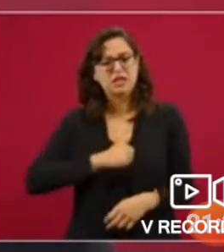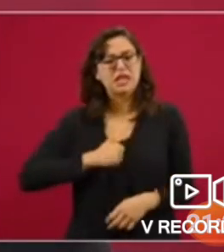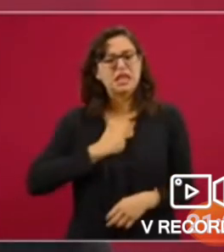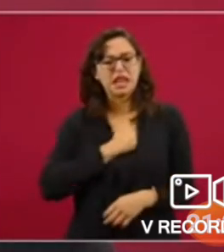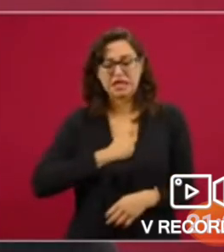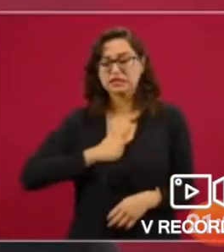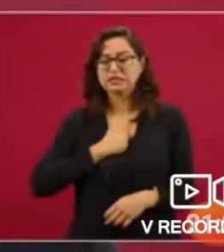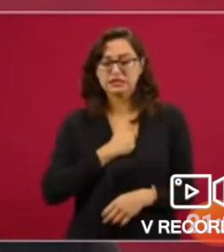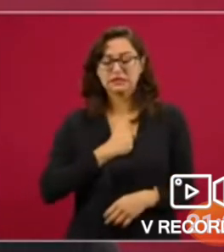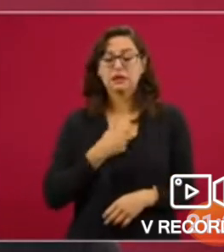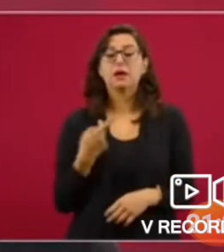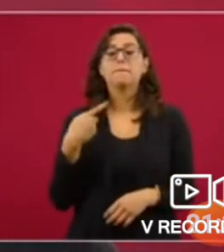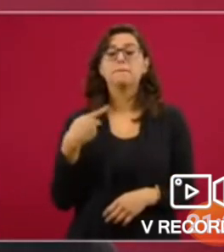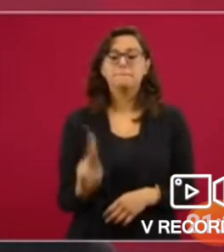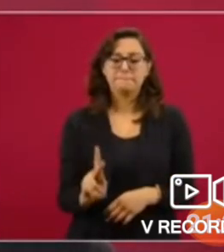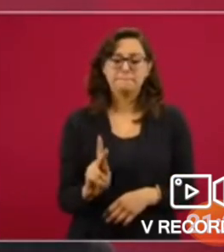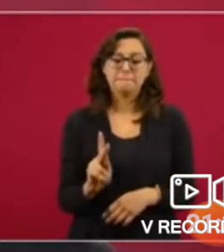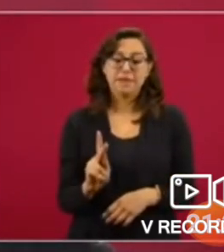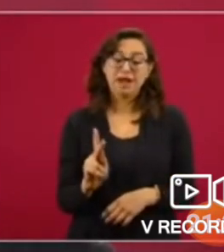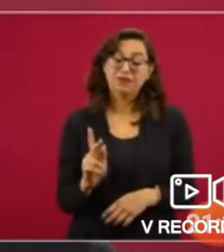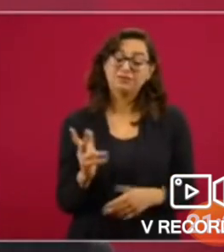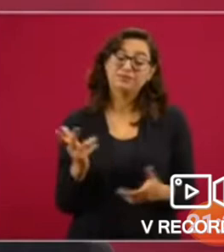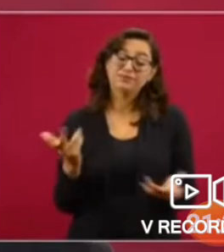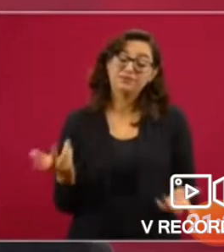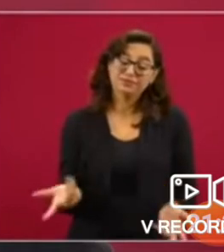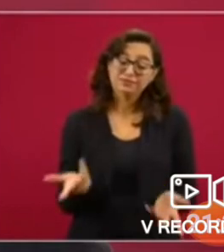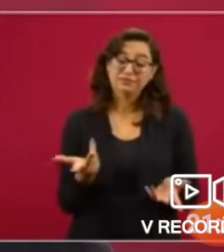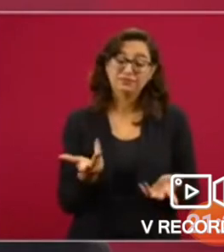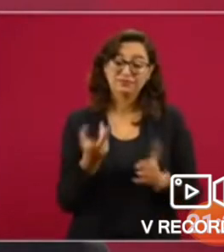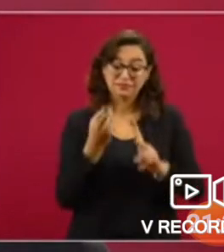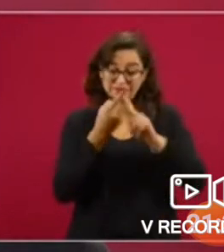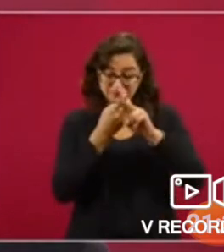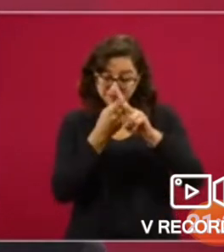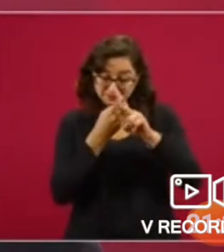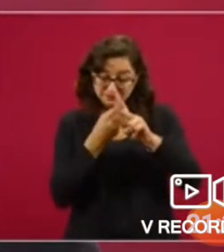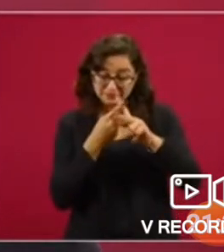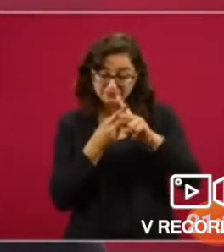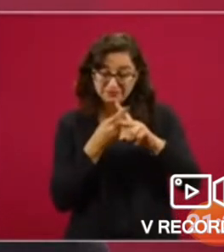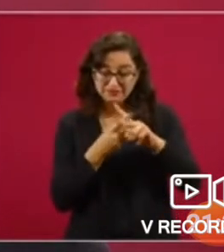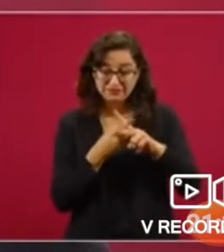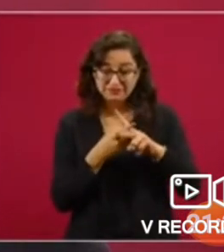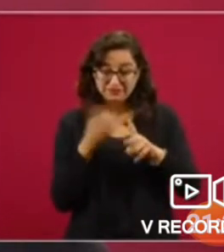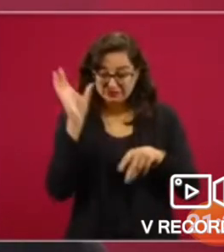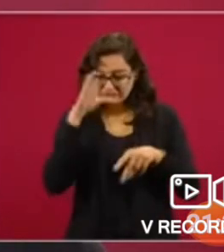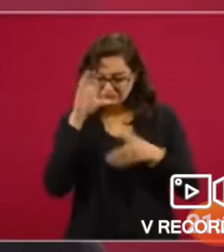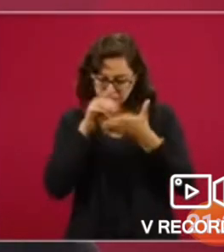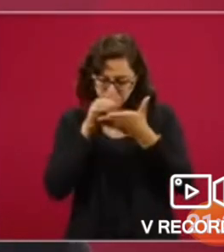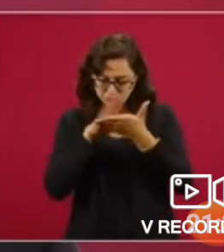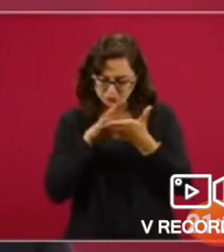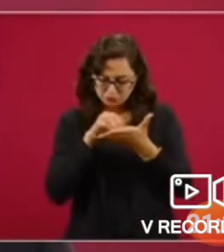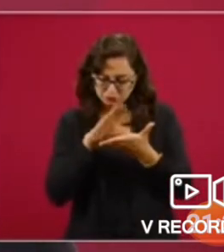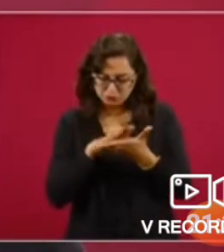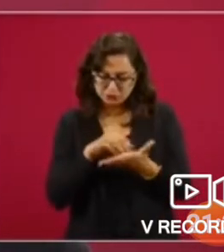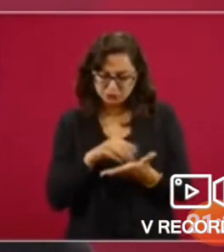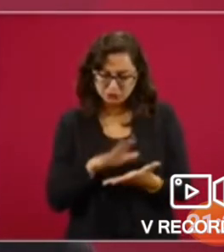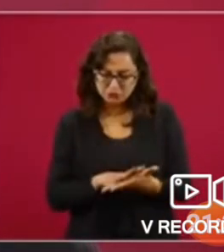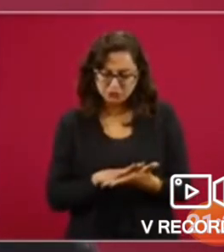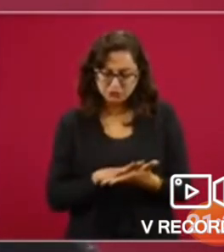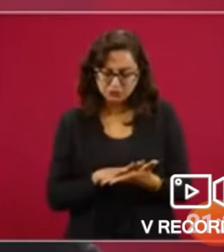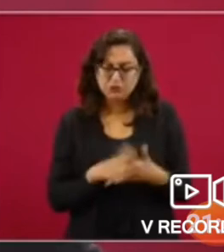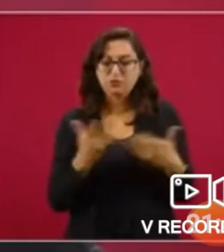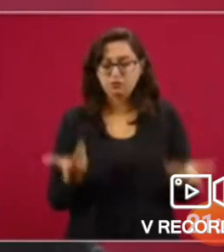pero afortunadamente en términos de la interpretación que se puede hacer técnica y científicamente sobre el curso de la